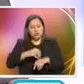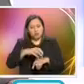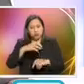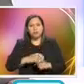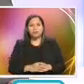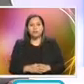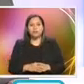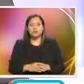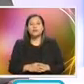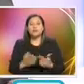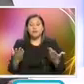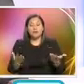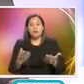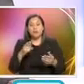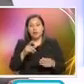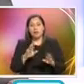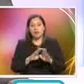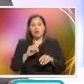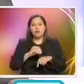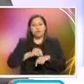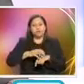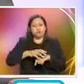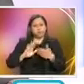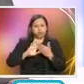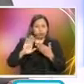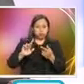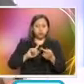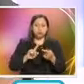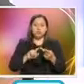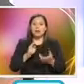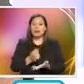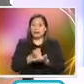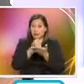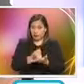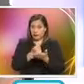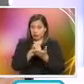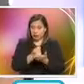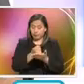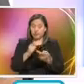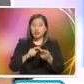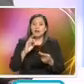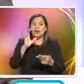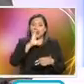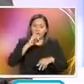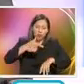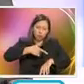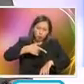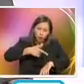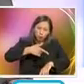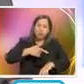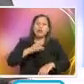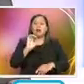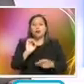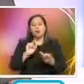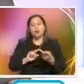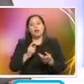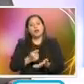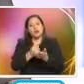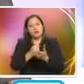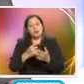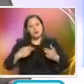general. Entonces se manejan antiinflamatorios, se maneja terapia local, puede ser calor local, otro tipo de